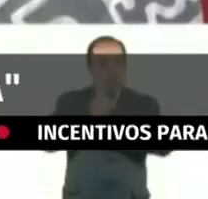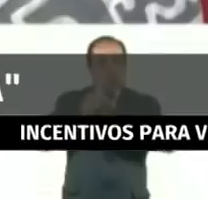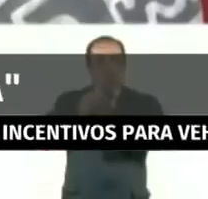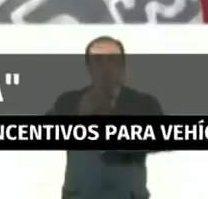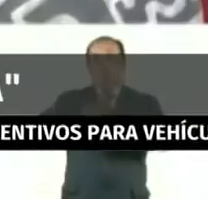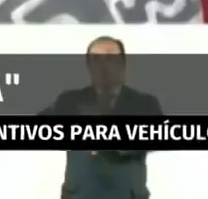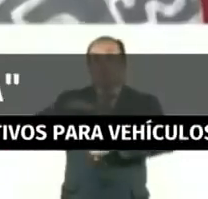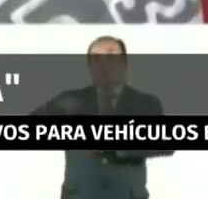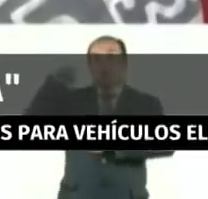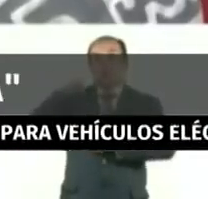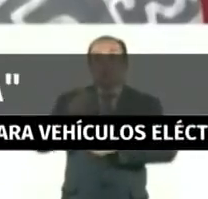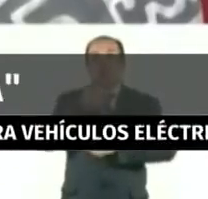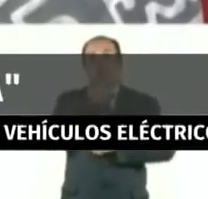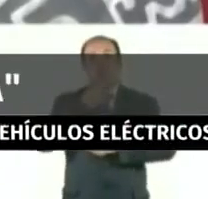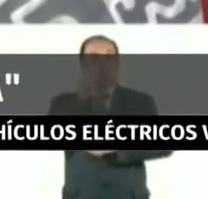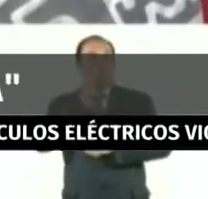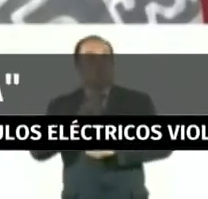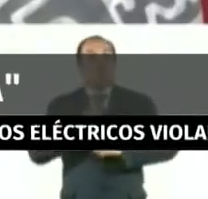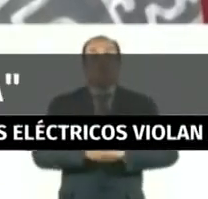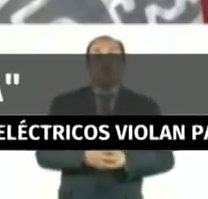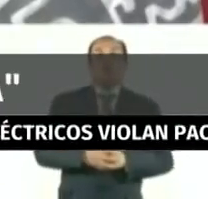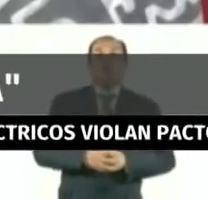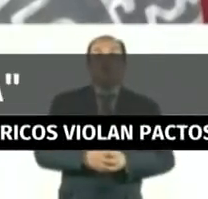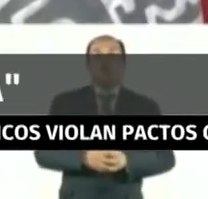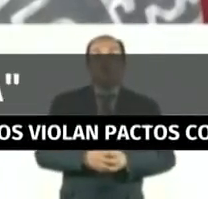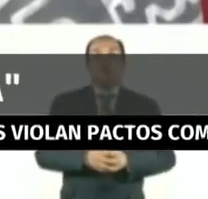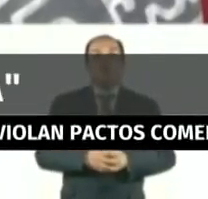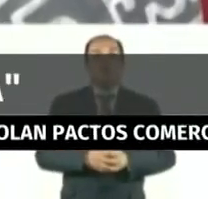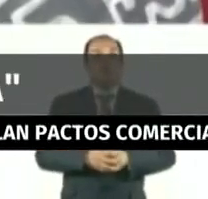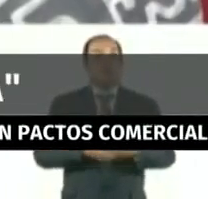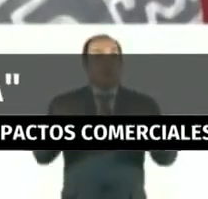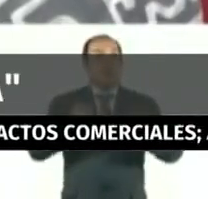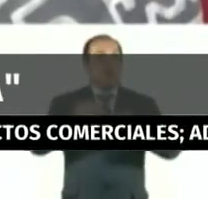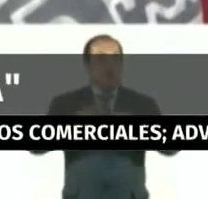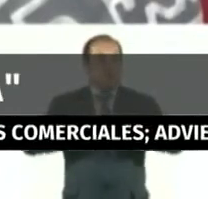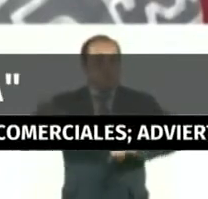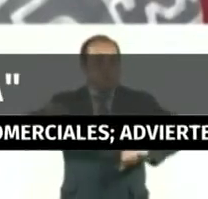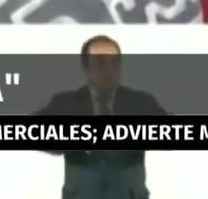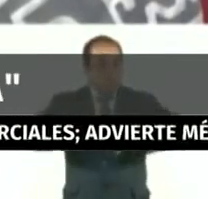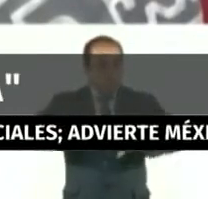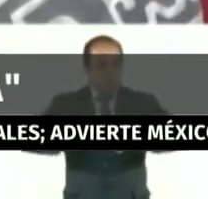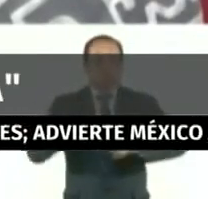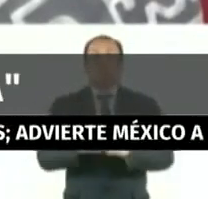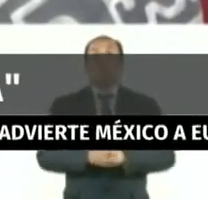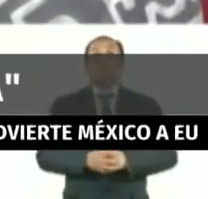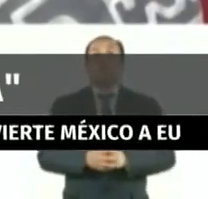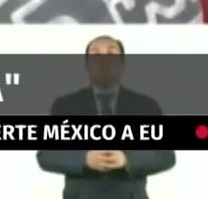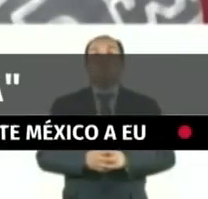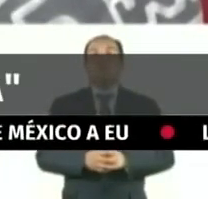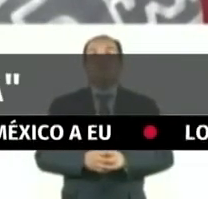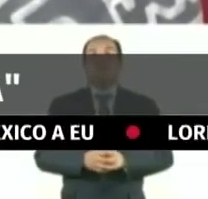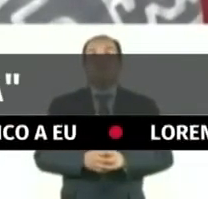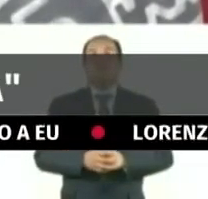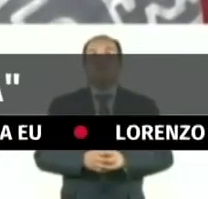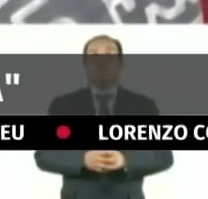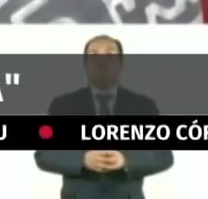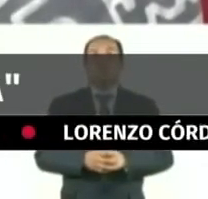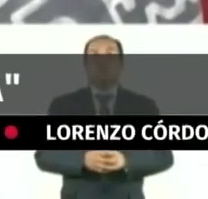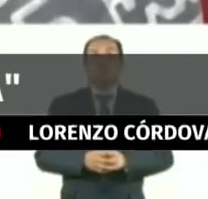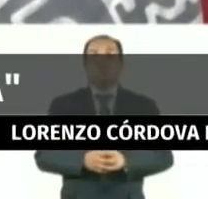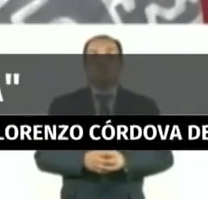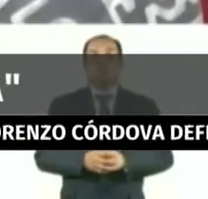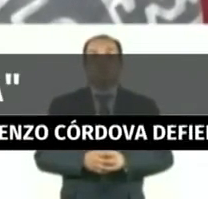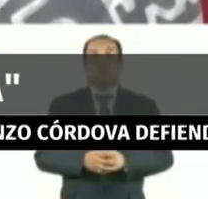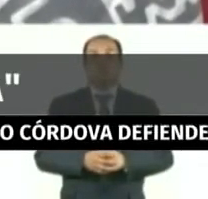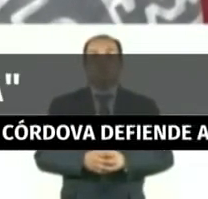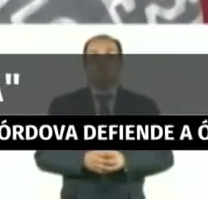México, contundente sí, y que todo esto enmarca pues este camino hacia el 2024.